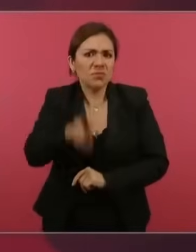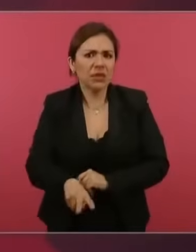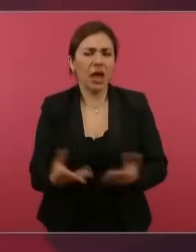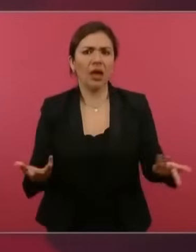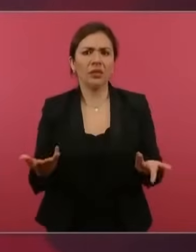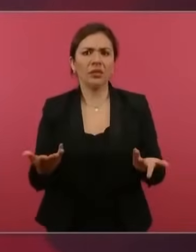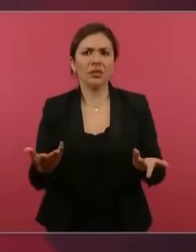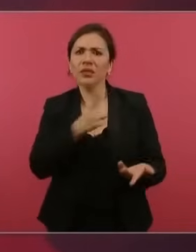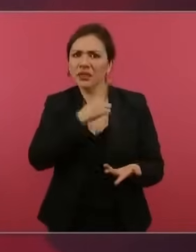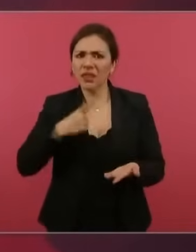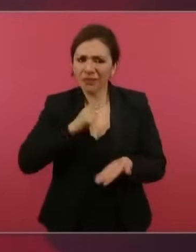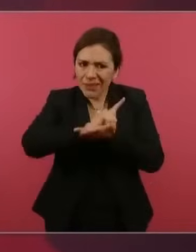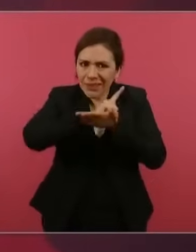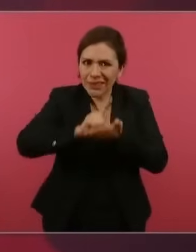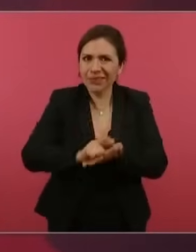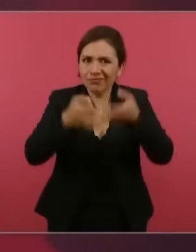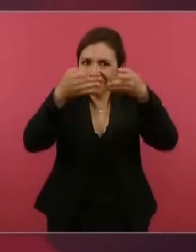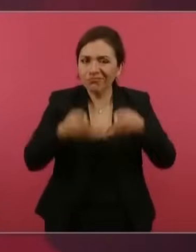tiene que haber transparencia.